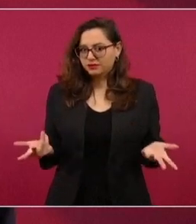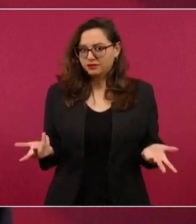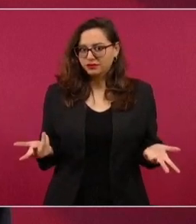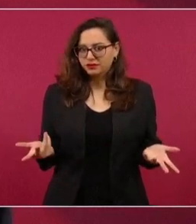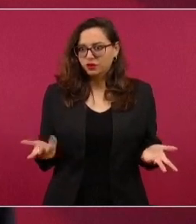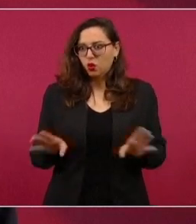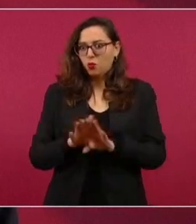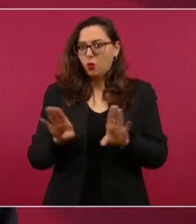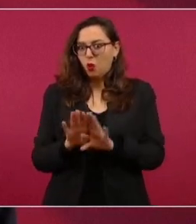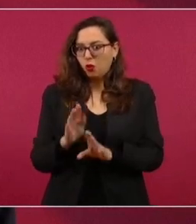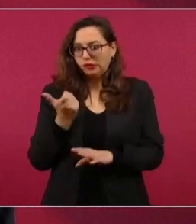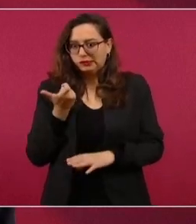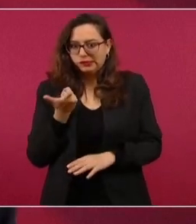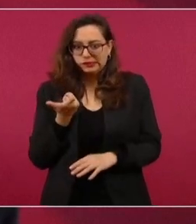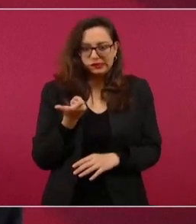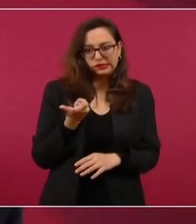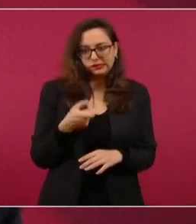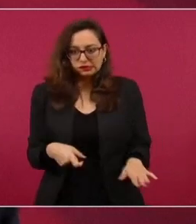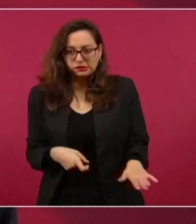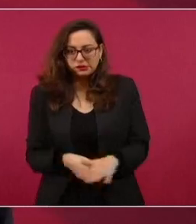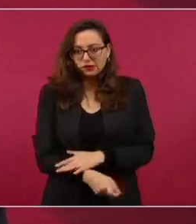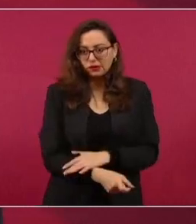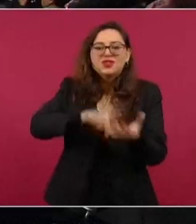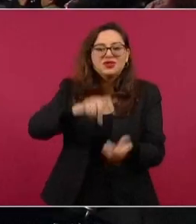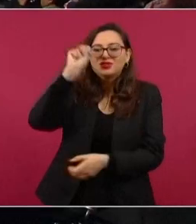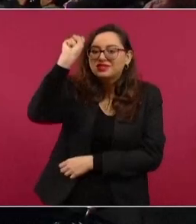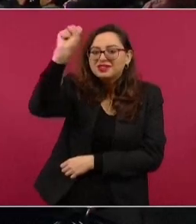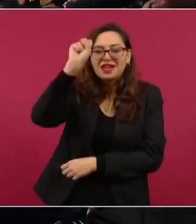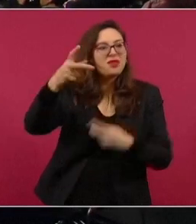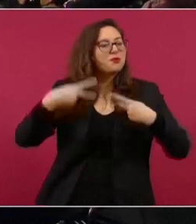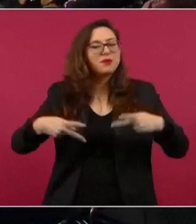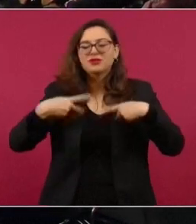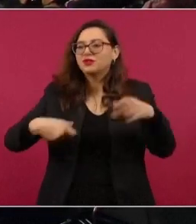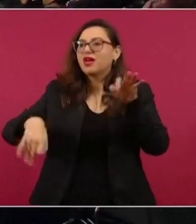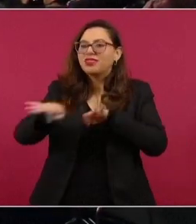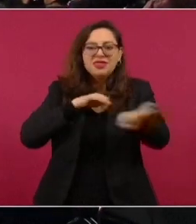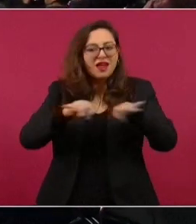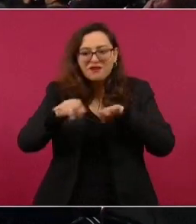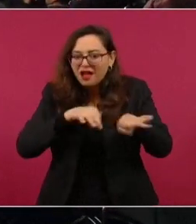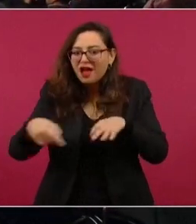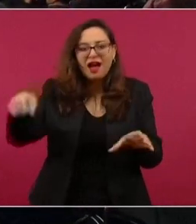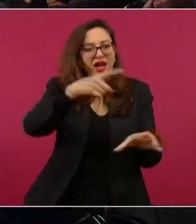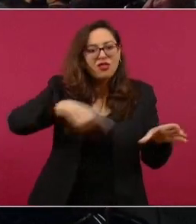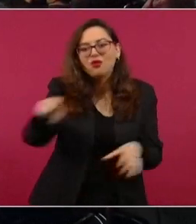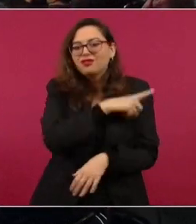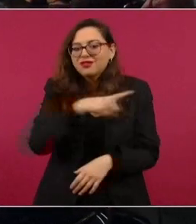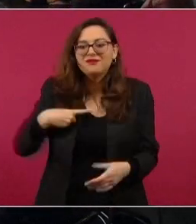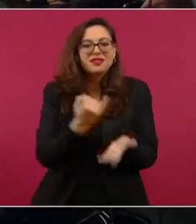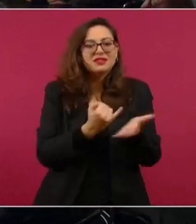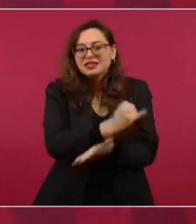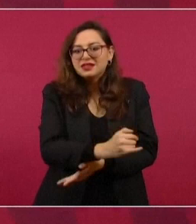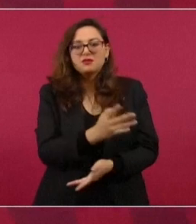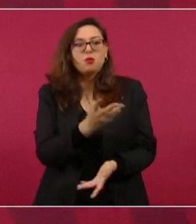un portavoz del buró Federal de prisiones estadounidense dijo a la afp que la ausencia de Valdez en su sistema